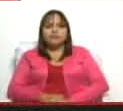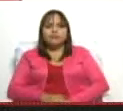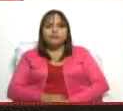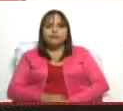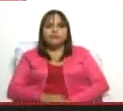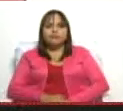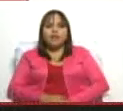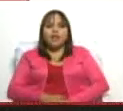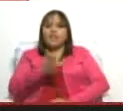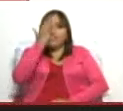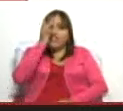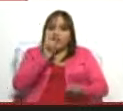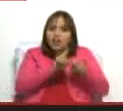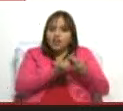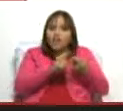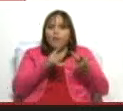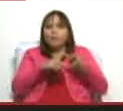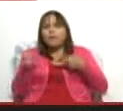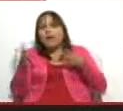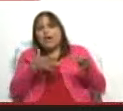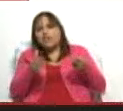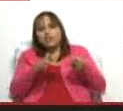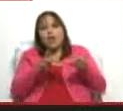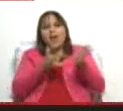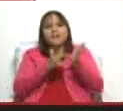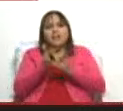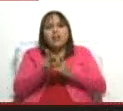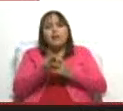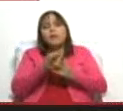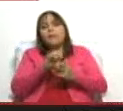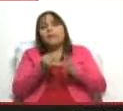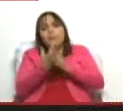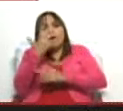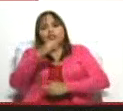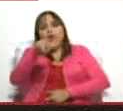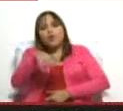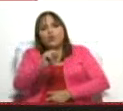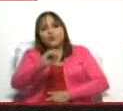Estamos en febrero, marzo, abril, mayo, junio, julio, agosto, 6 meses.